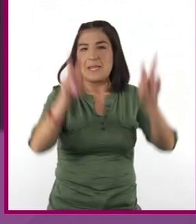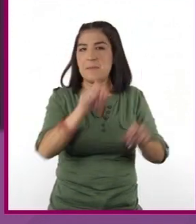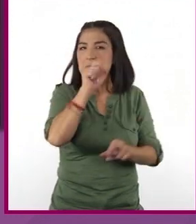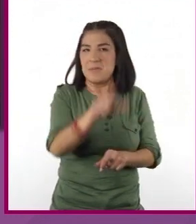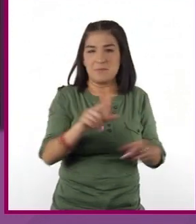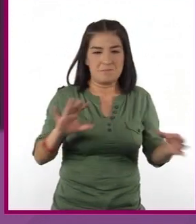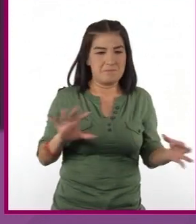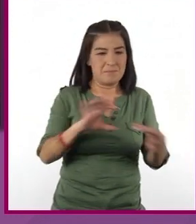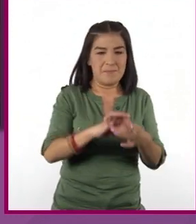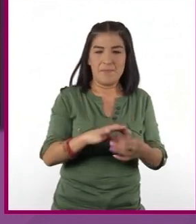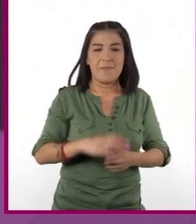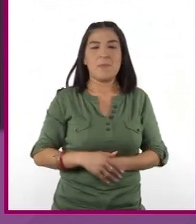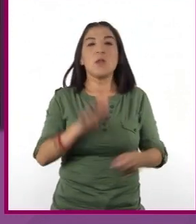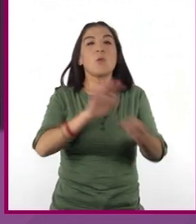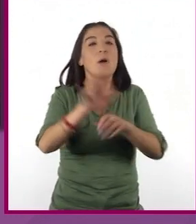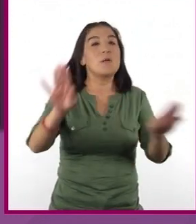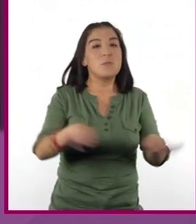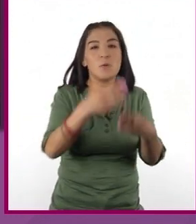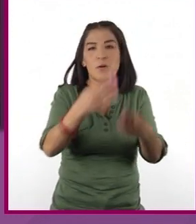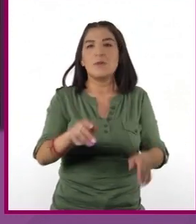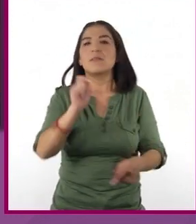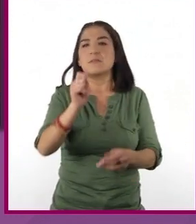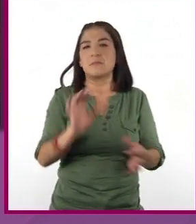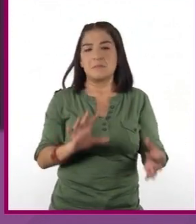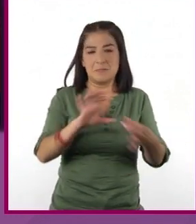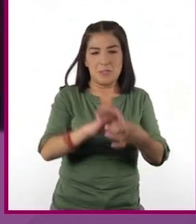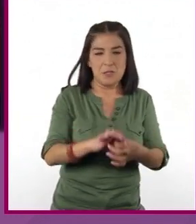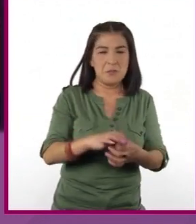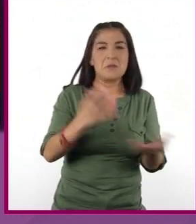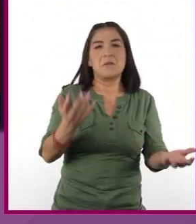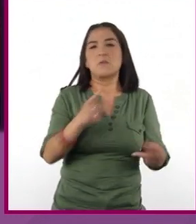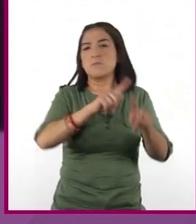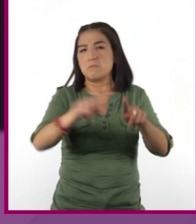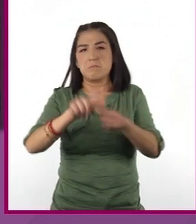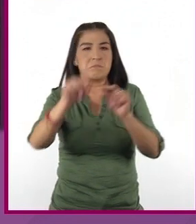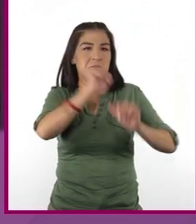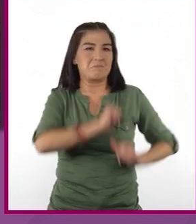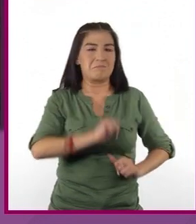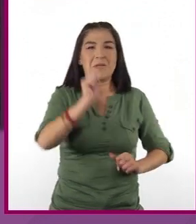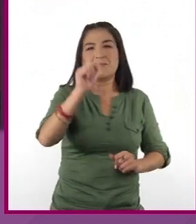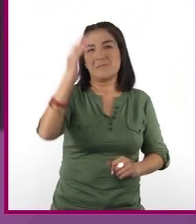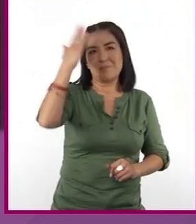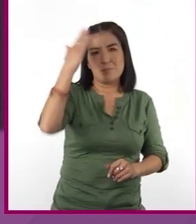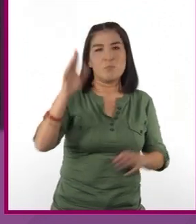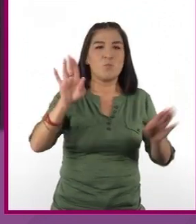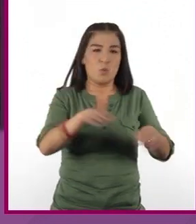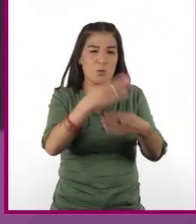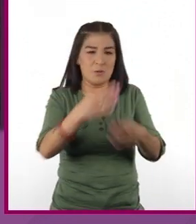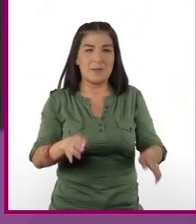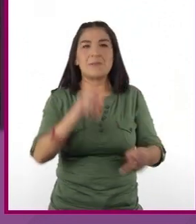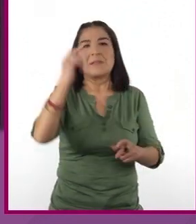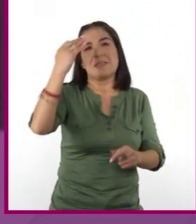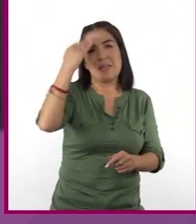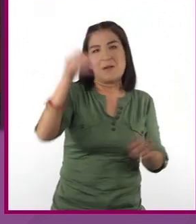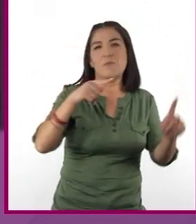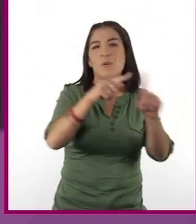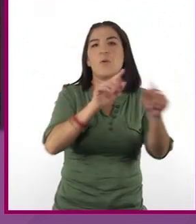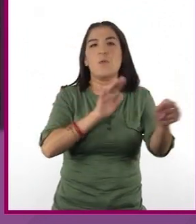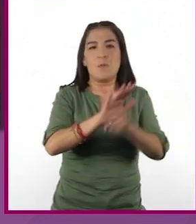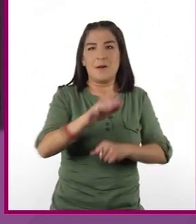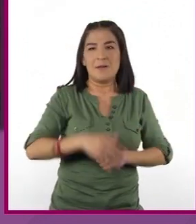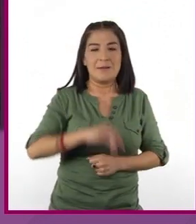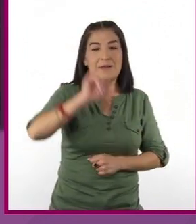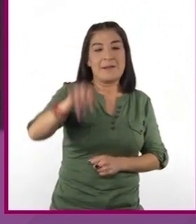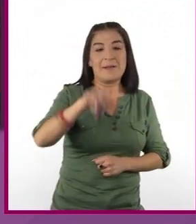Las antologías musicales reúnen las composiciones de diversos autores de un género o época determinada.